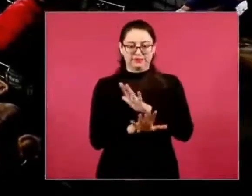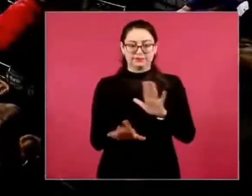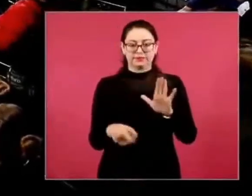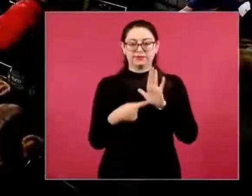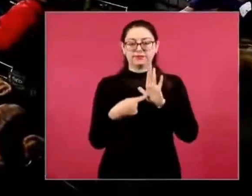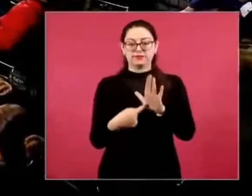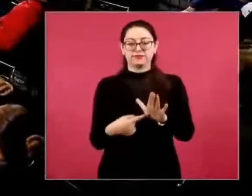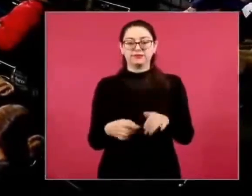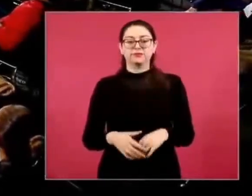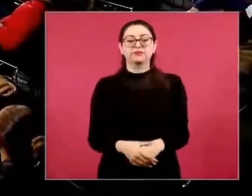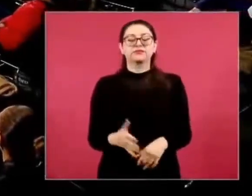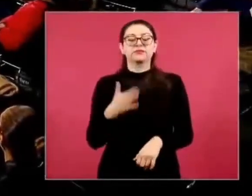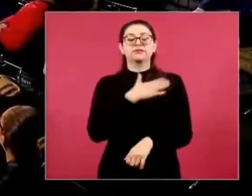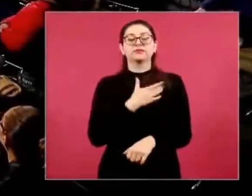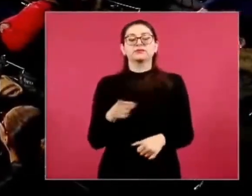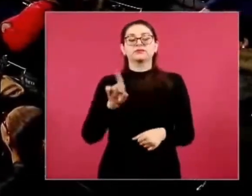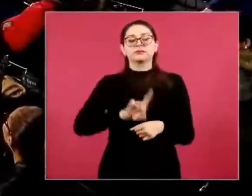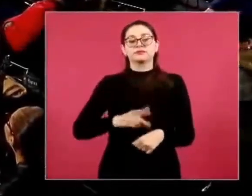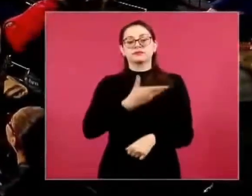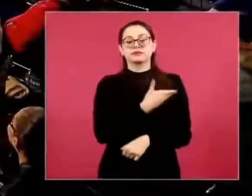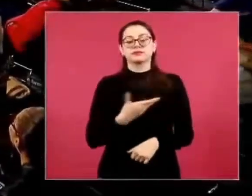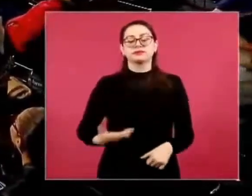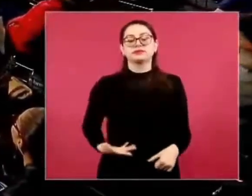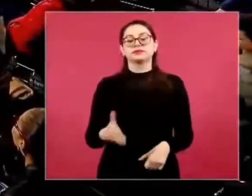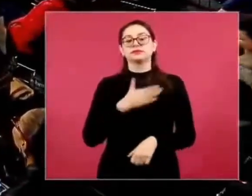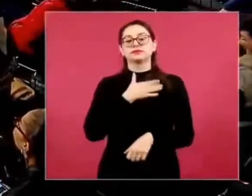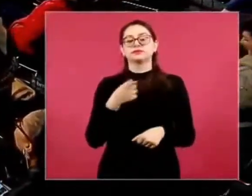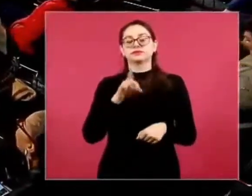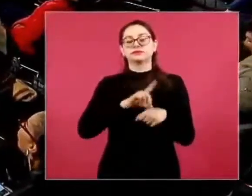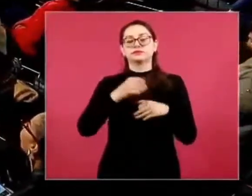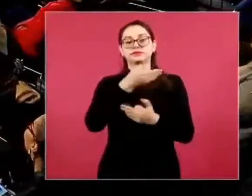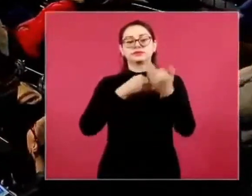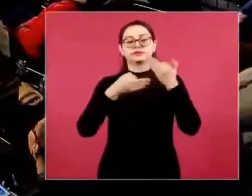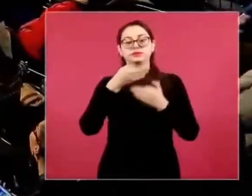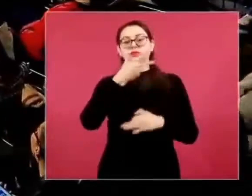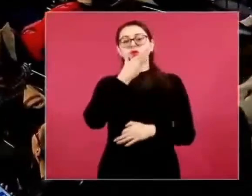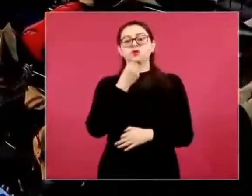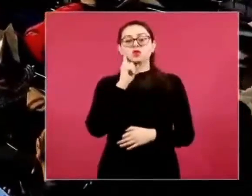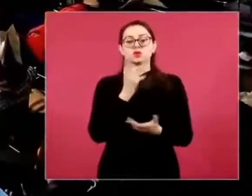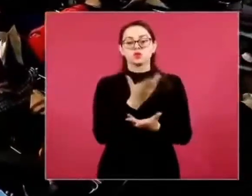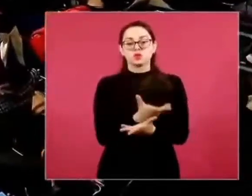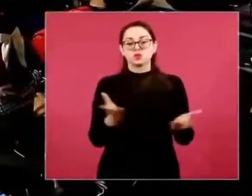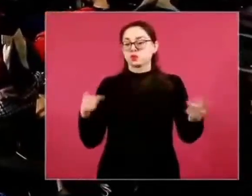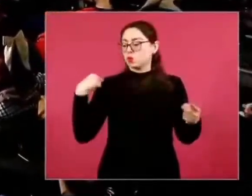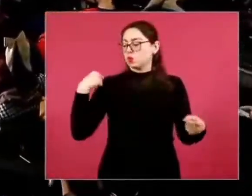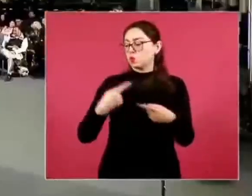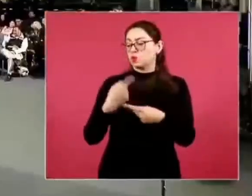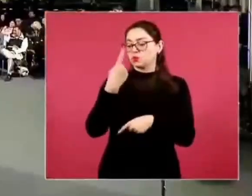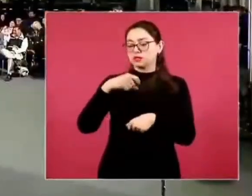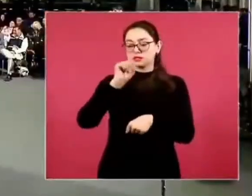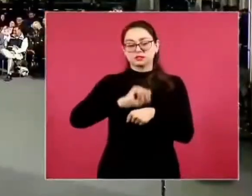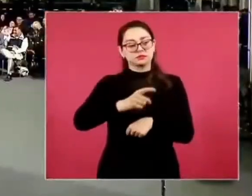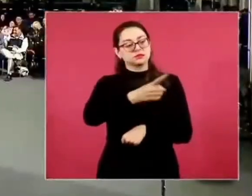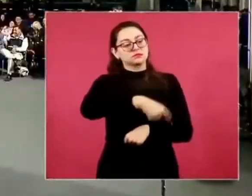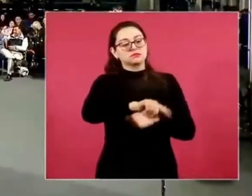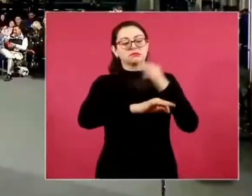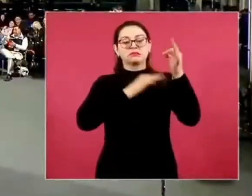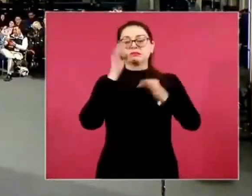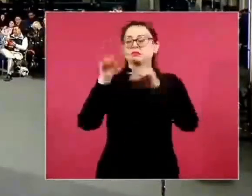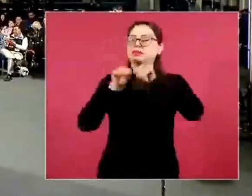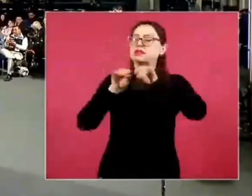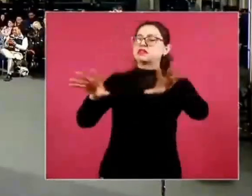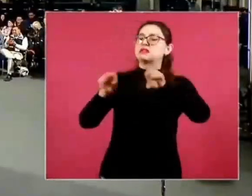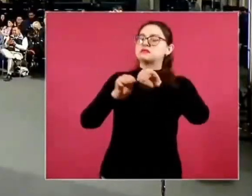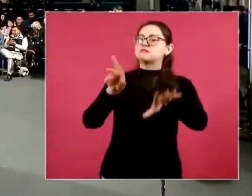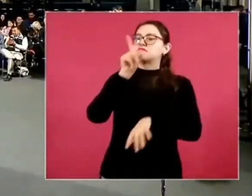Buenos días, señor presidente. Buenos días a todas, a todos. Esta es la sección ¿Quiénes quieren las mentiras de la semana? Hoy es 31 de enero del